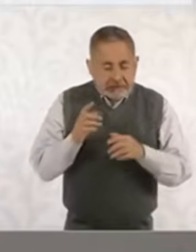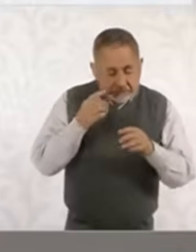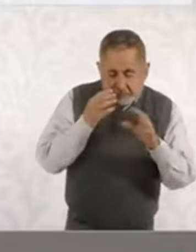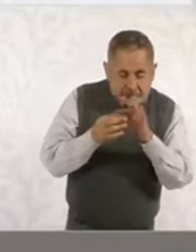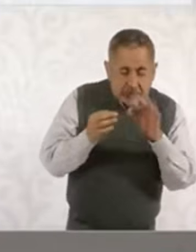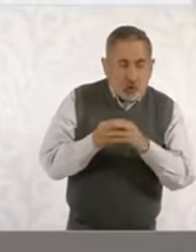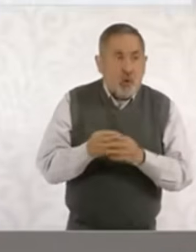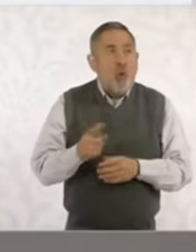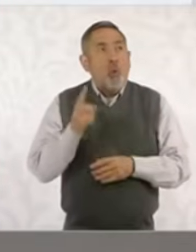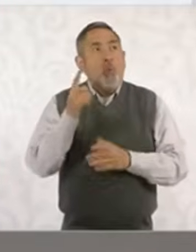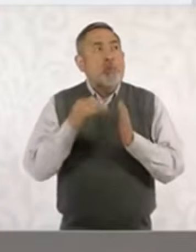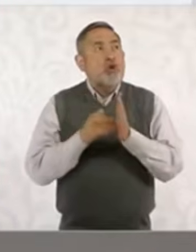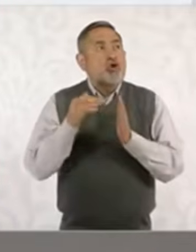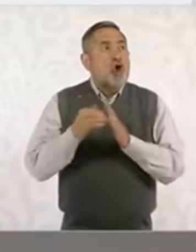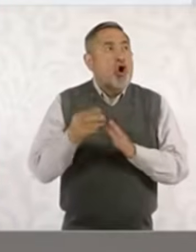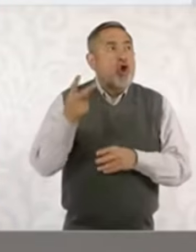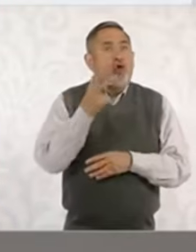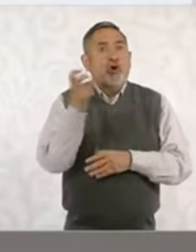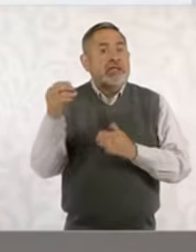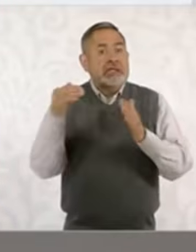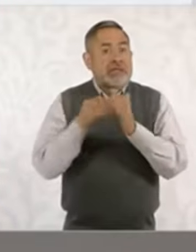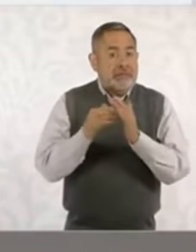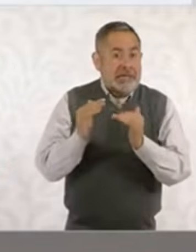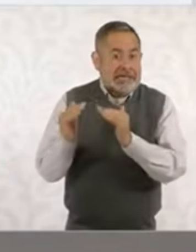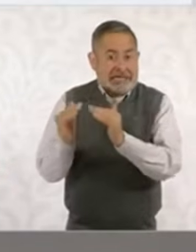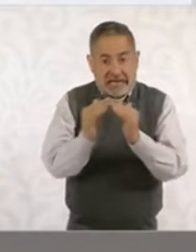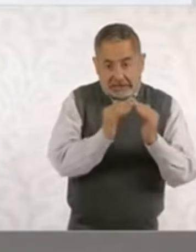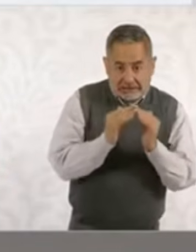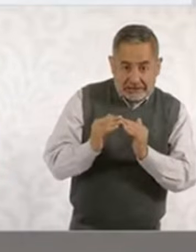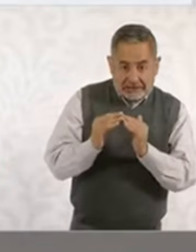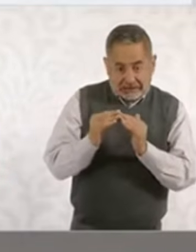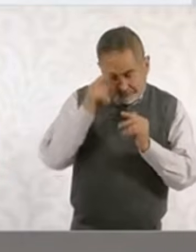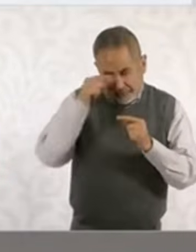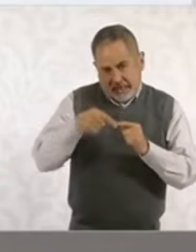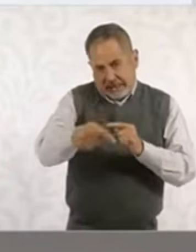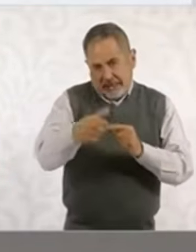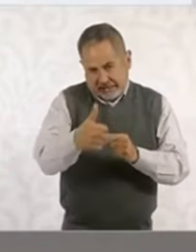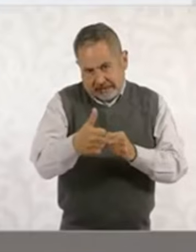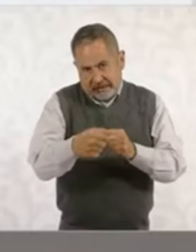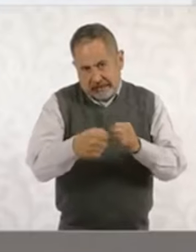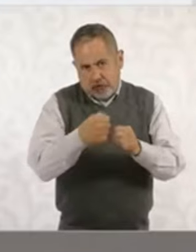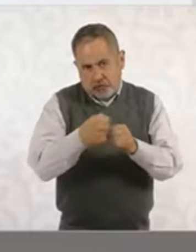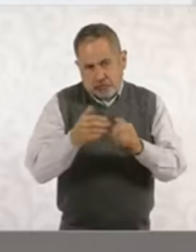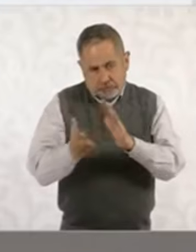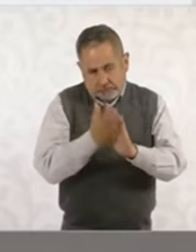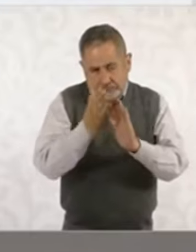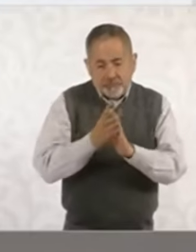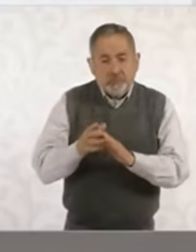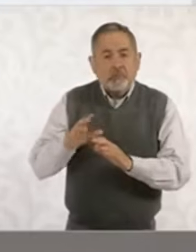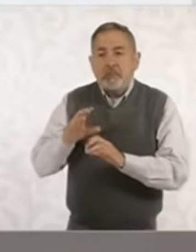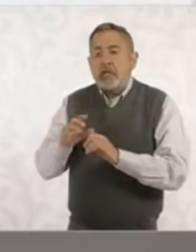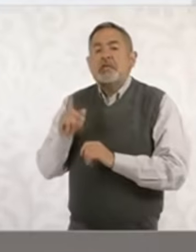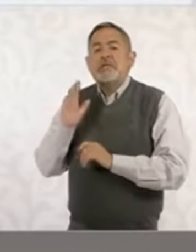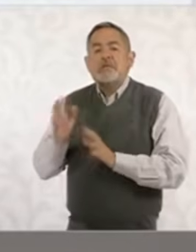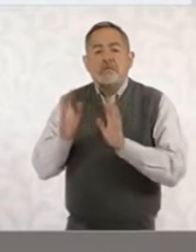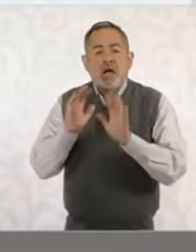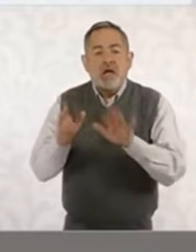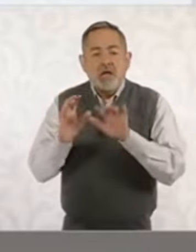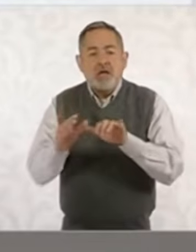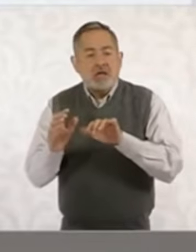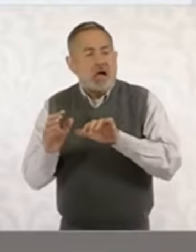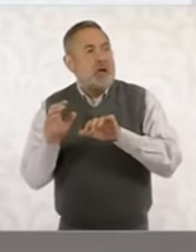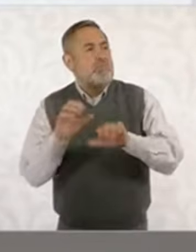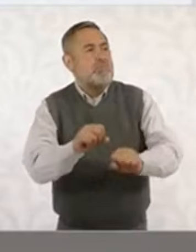de 1,200,000 viviendas que tenemos para el sexenio, alcanzamos a contratar a